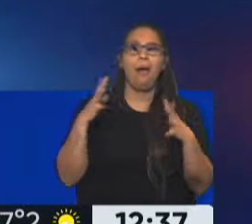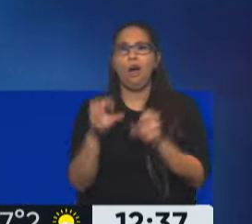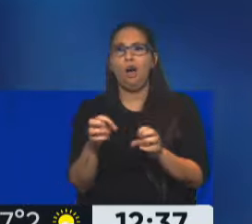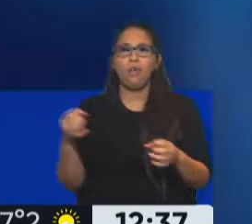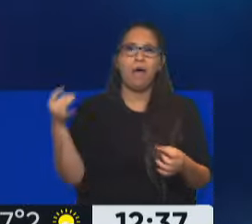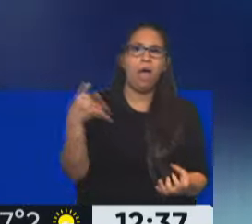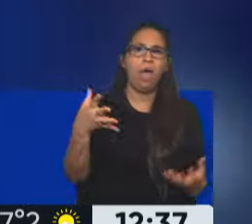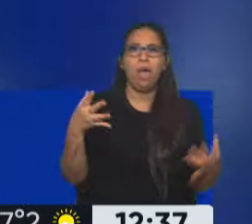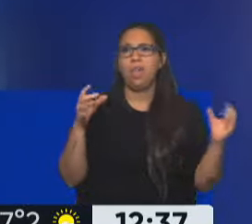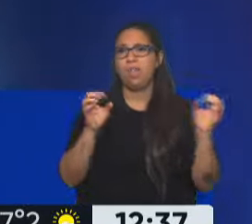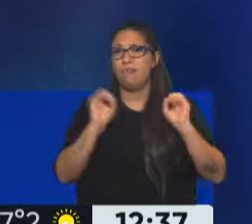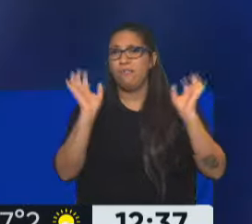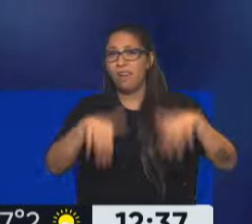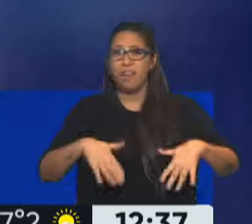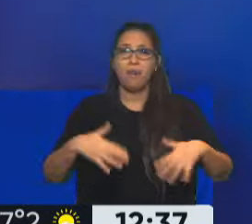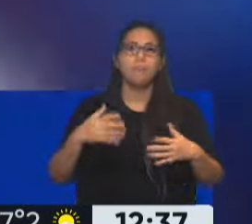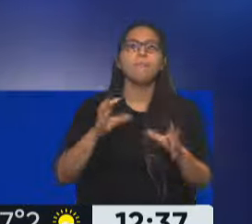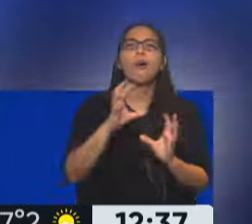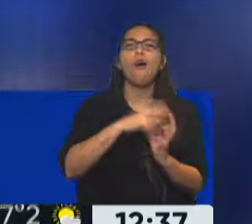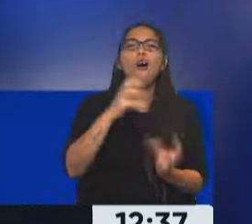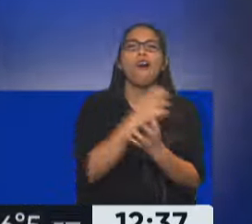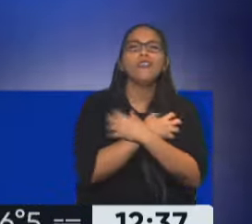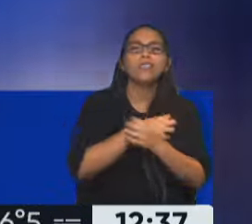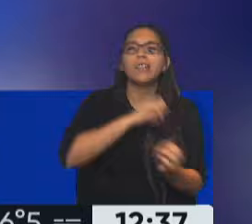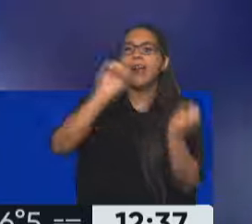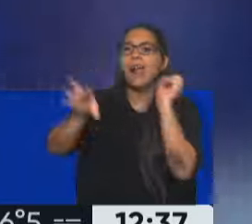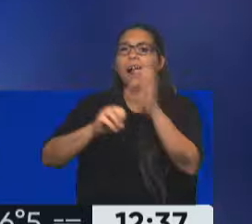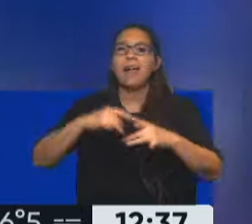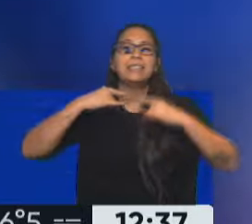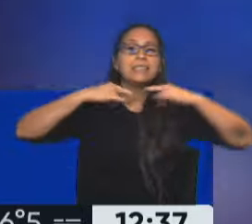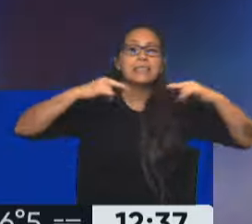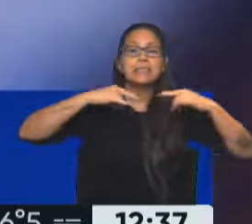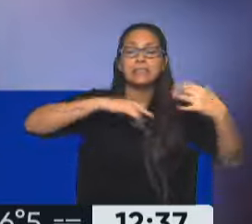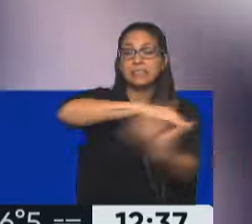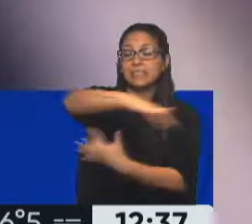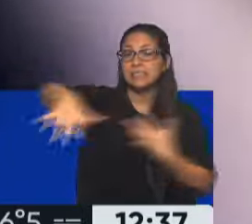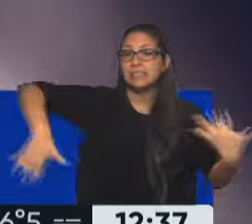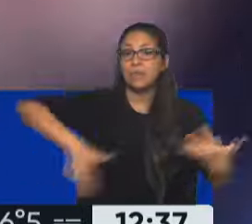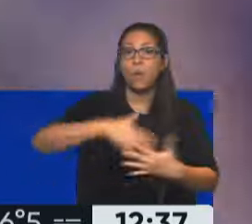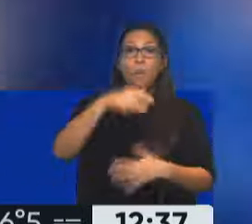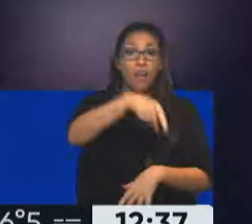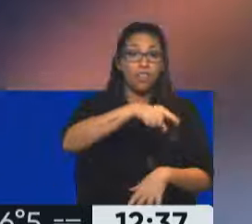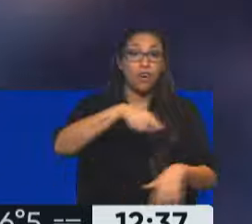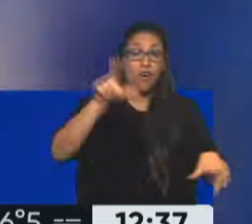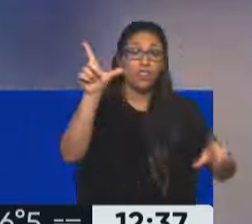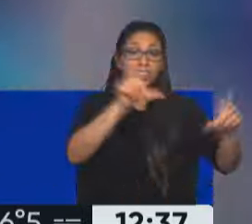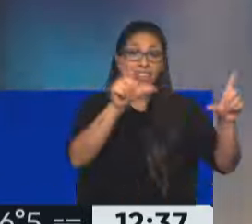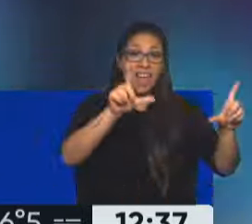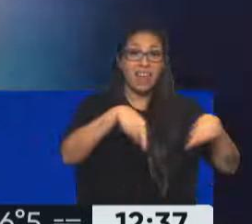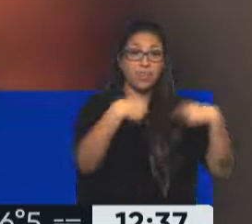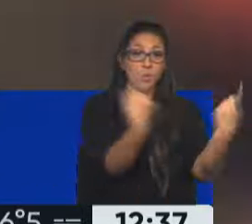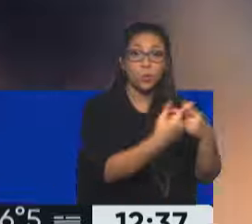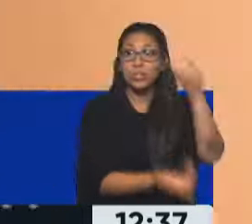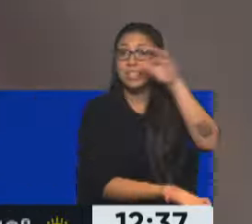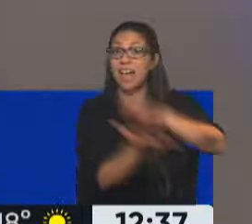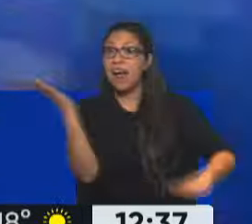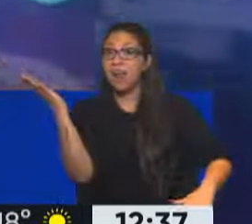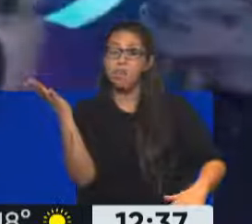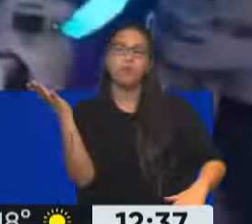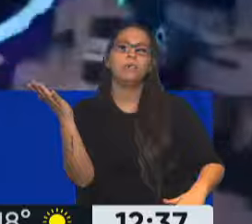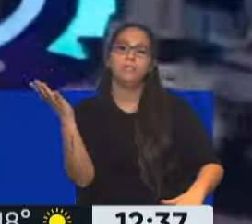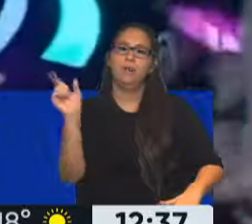tuvo abrazos, intercambio de peluches, gritos por doquier, pero cuando salió del estudio también hubo repercusión porque hubo